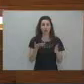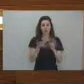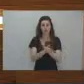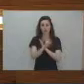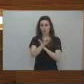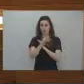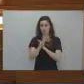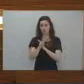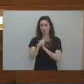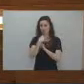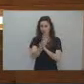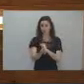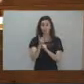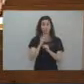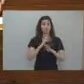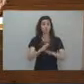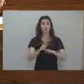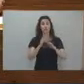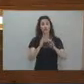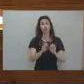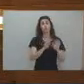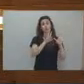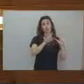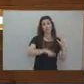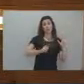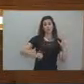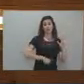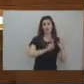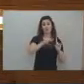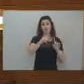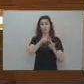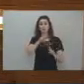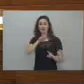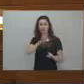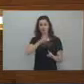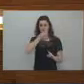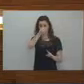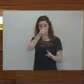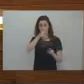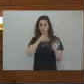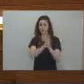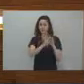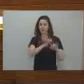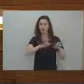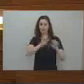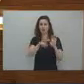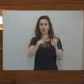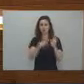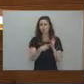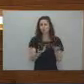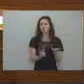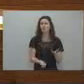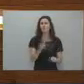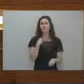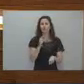Unida. Hubiese bastado que sumase los 9 de Podemos con los 14 del Partido Socialista, eso es mayoría absoluta. ¿Para qué entonces perder el